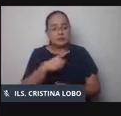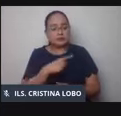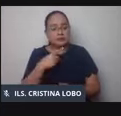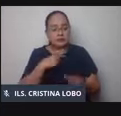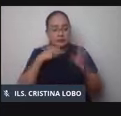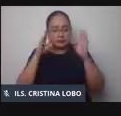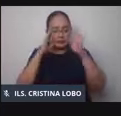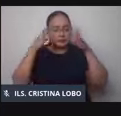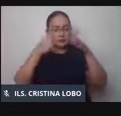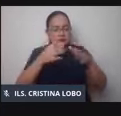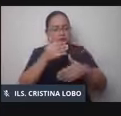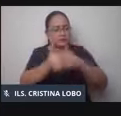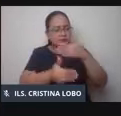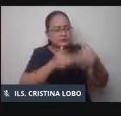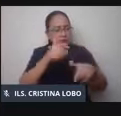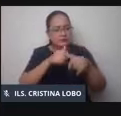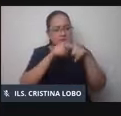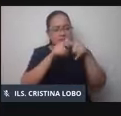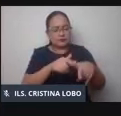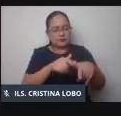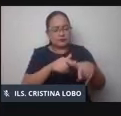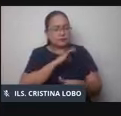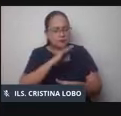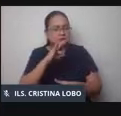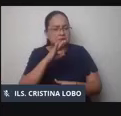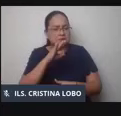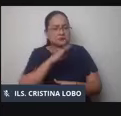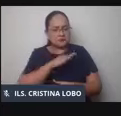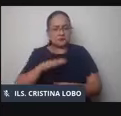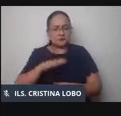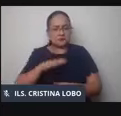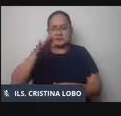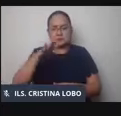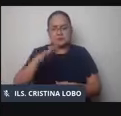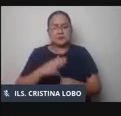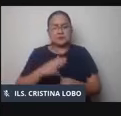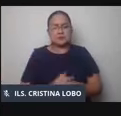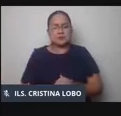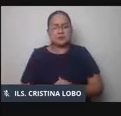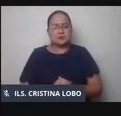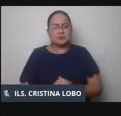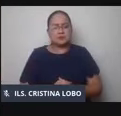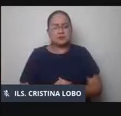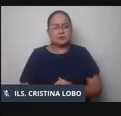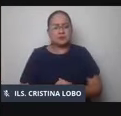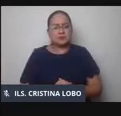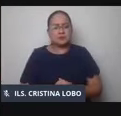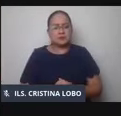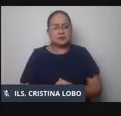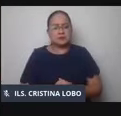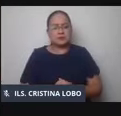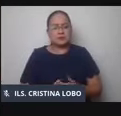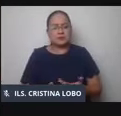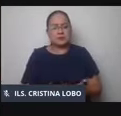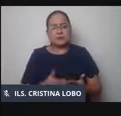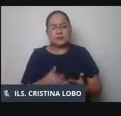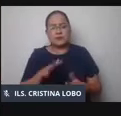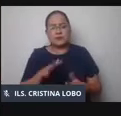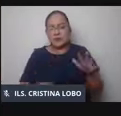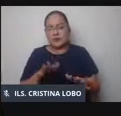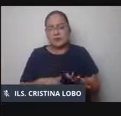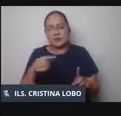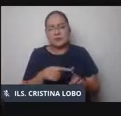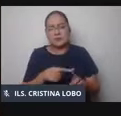en proceso de crecimiento, de desarrollo. Y bueno, pues que hay un